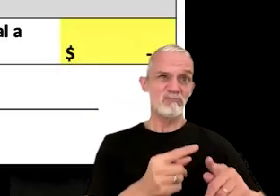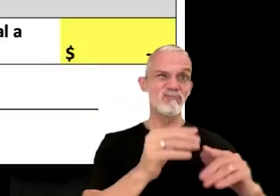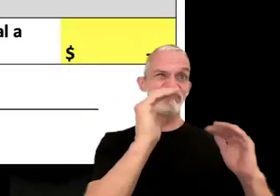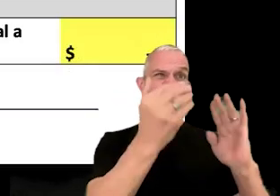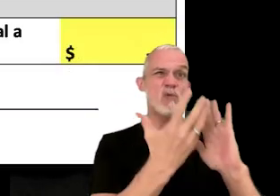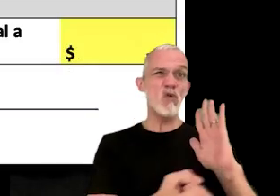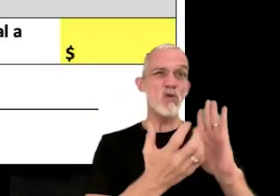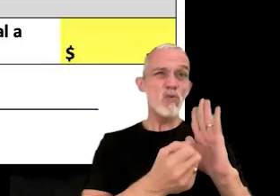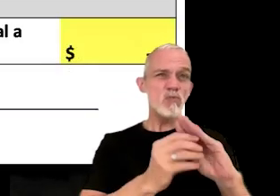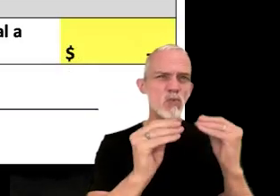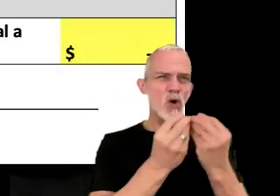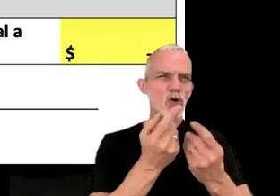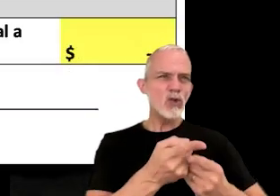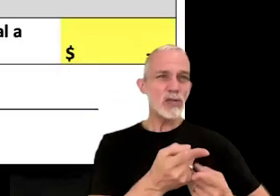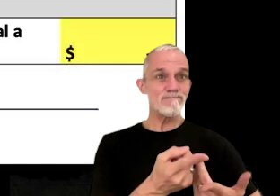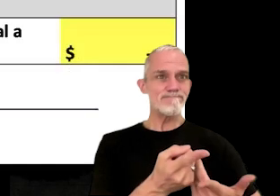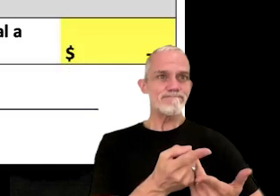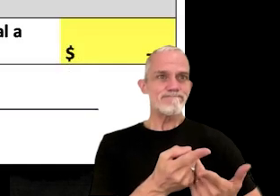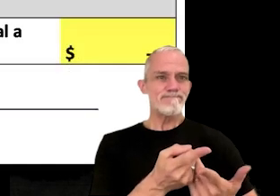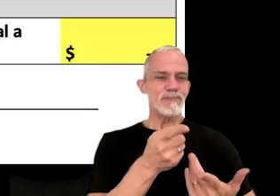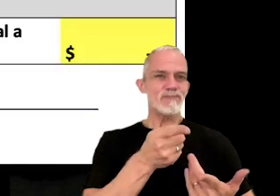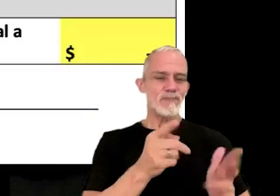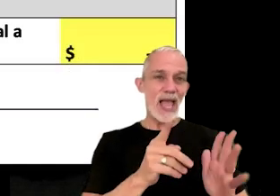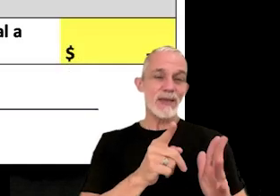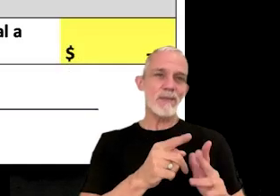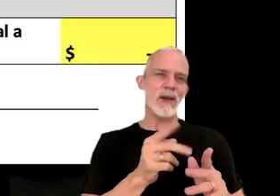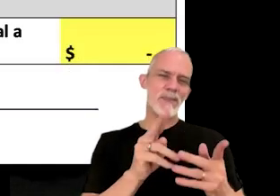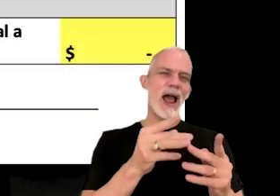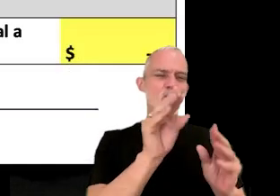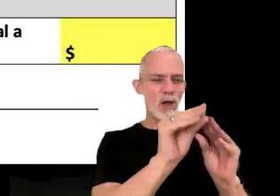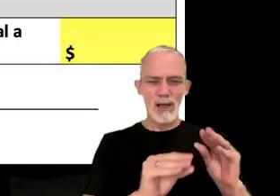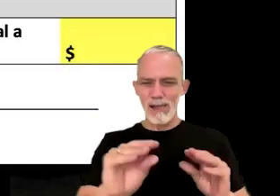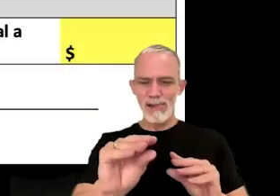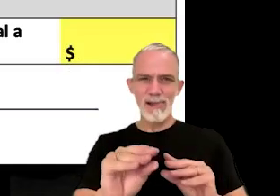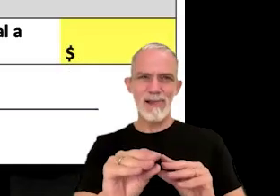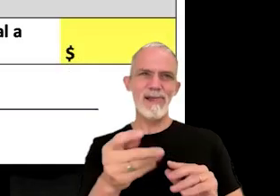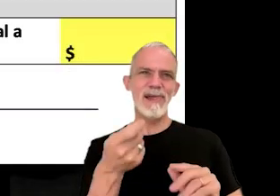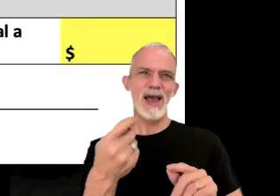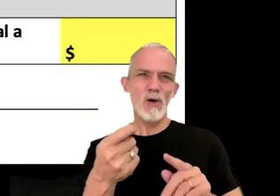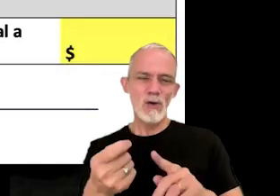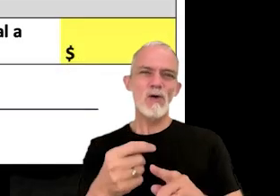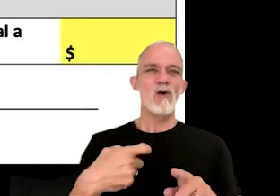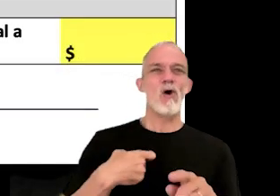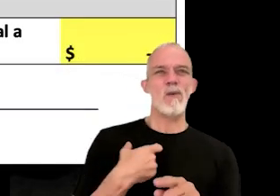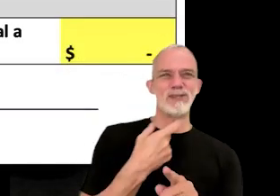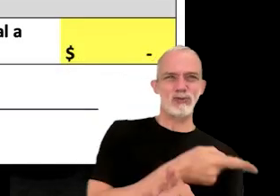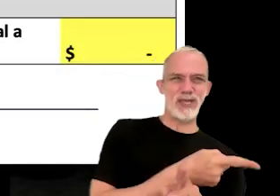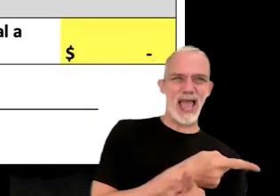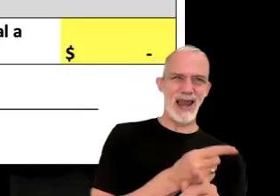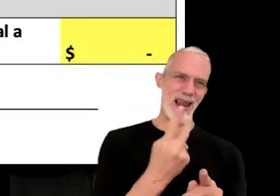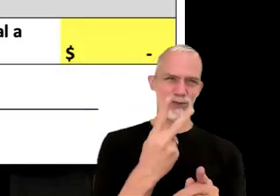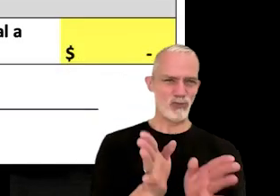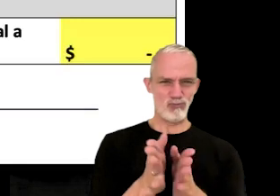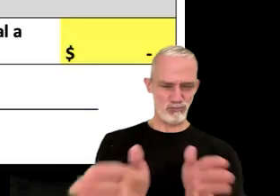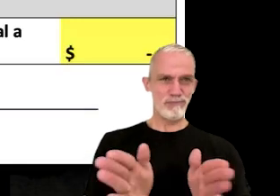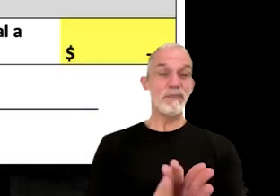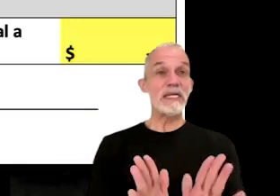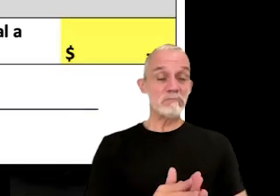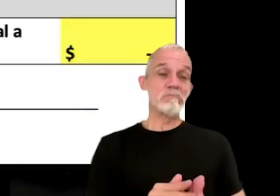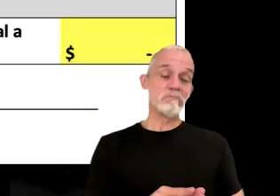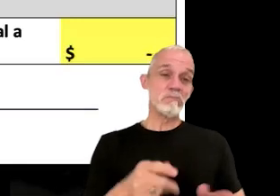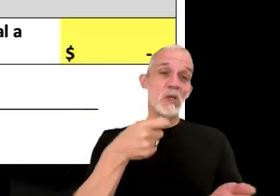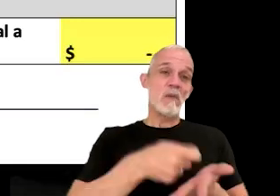Retenciones que afectan en parte a seguridad social y en otras partes a obra social. Y le da a